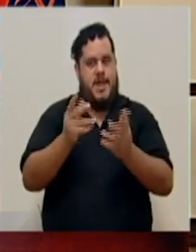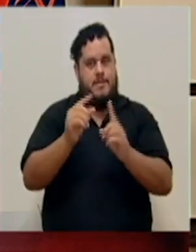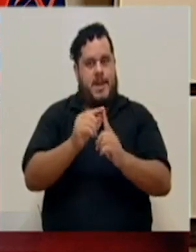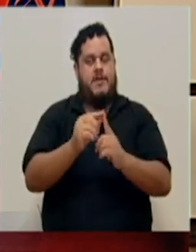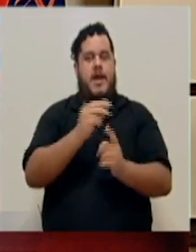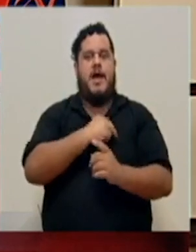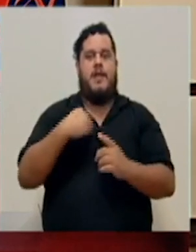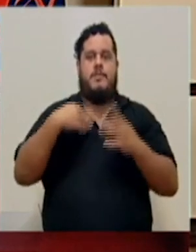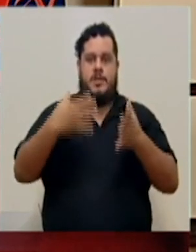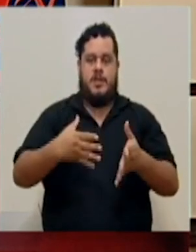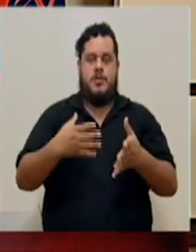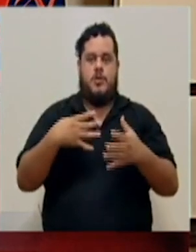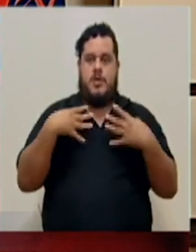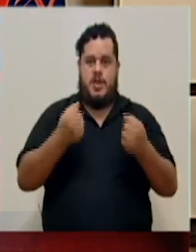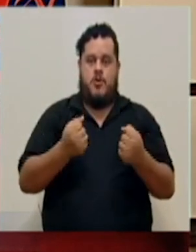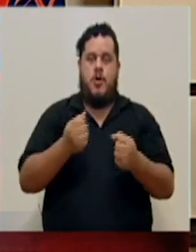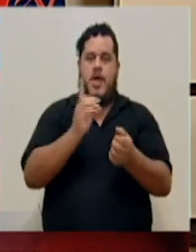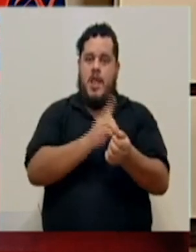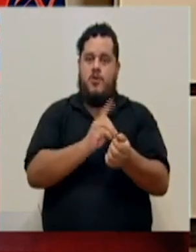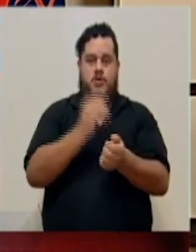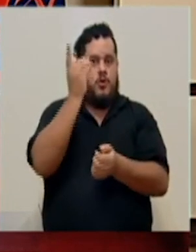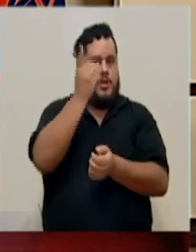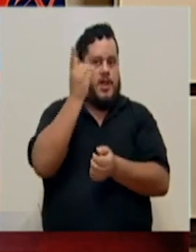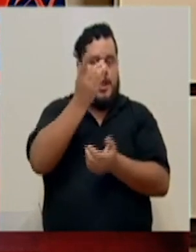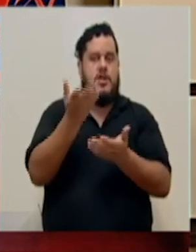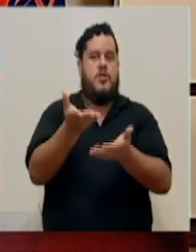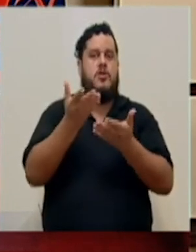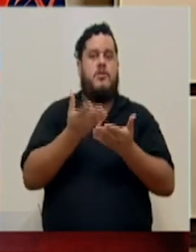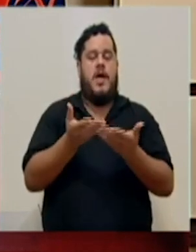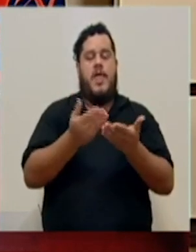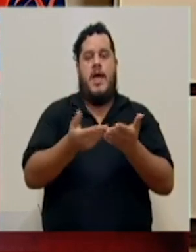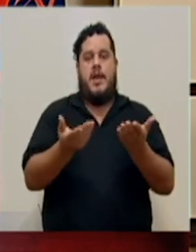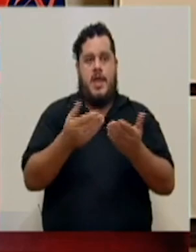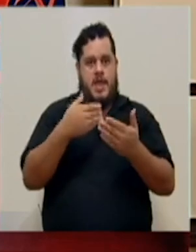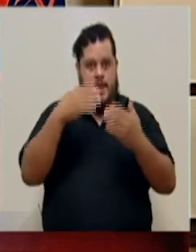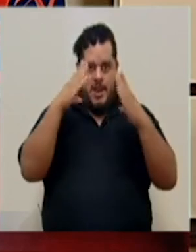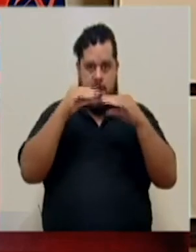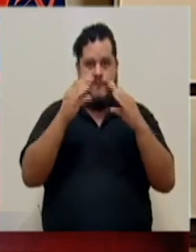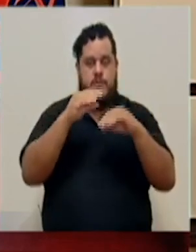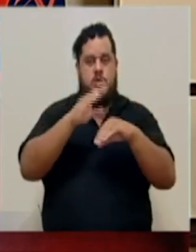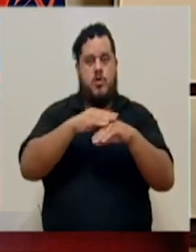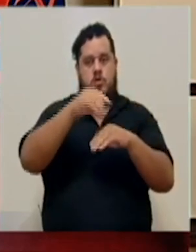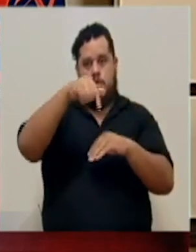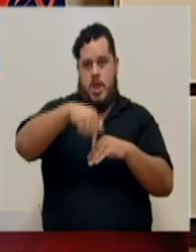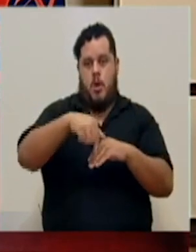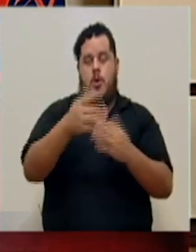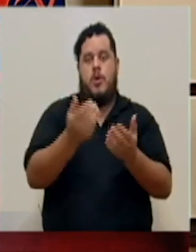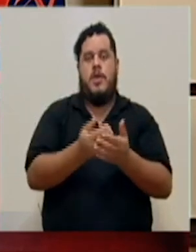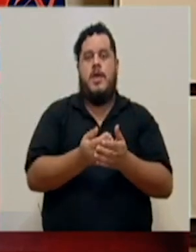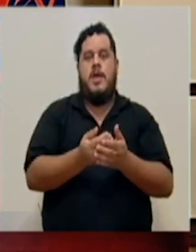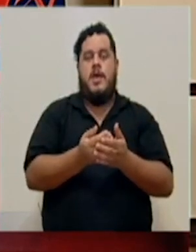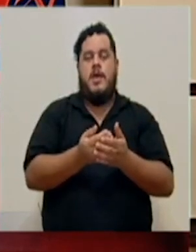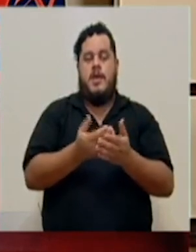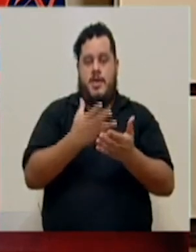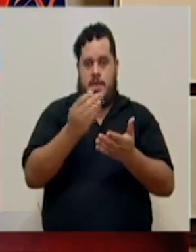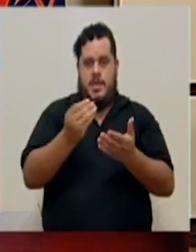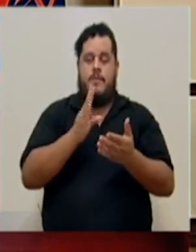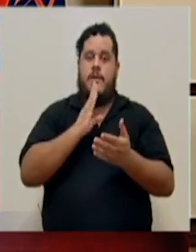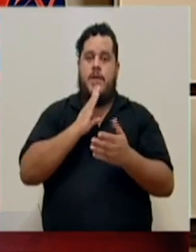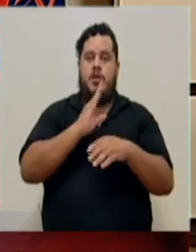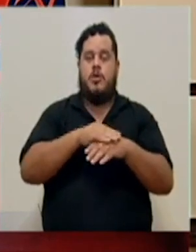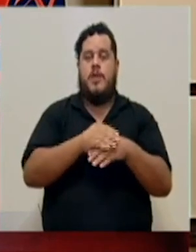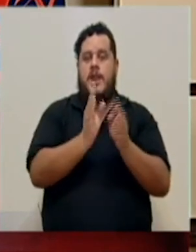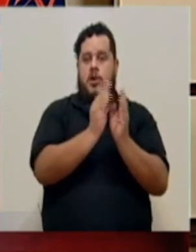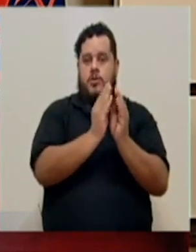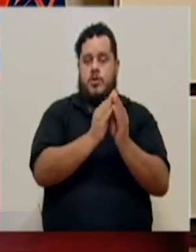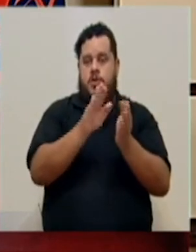ministro de salud, el doctor Daniel Salas, quien nos dará el reporte epidemiológico para este miércoles y nos conversará sobre la comisión de mortalidad